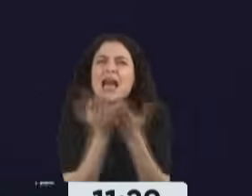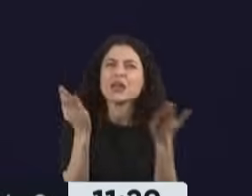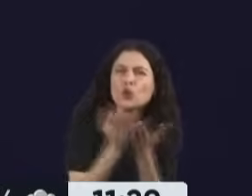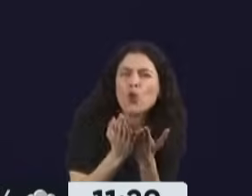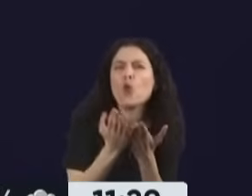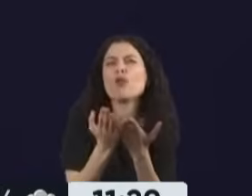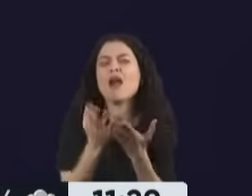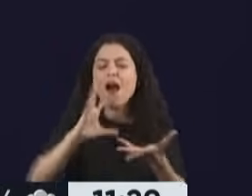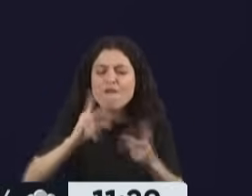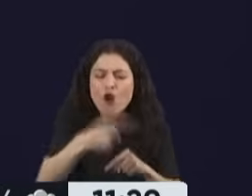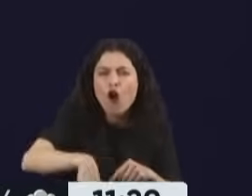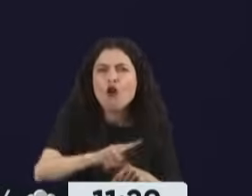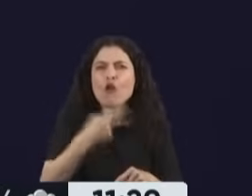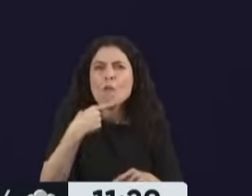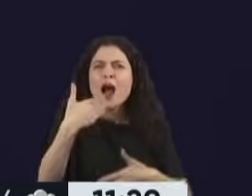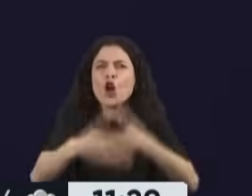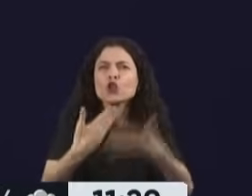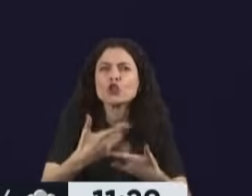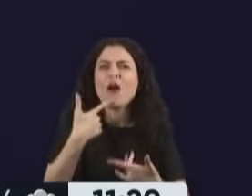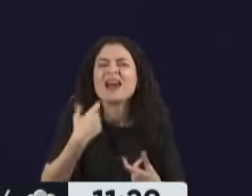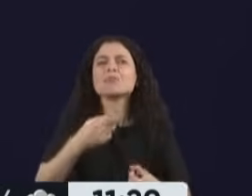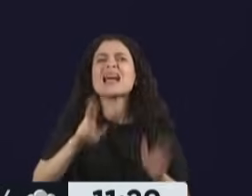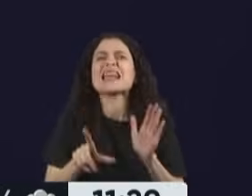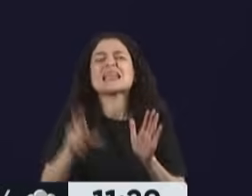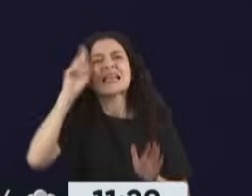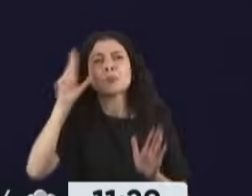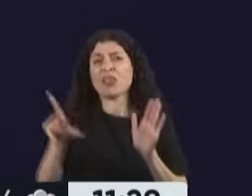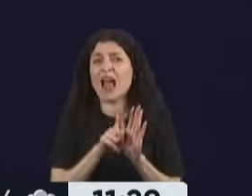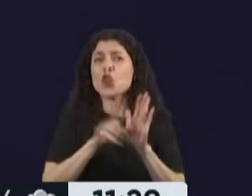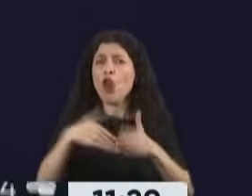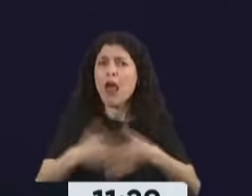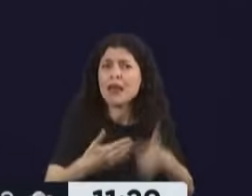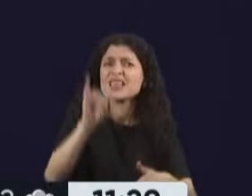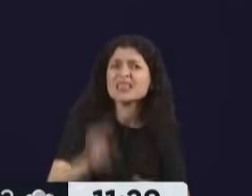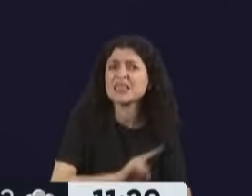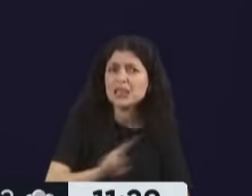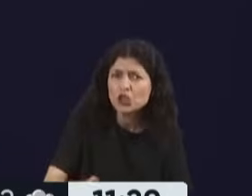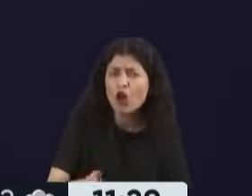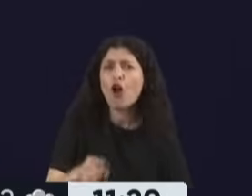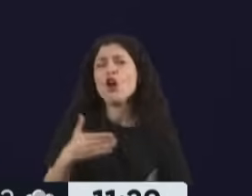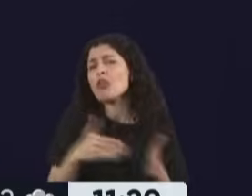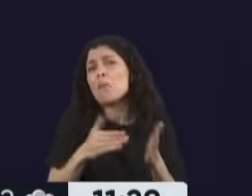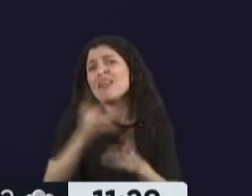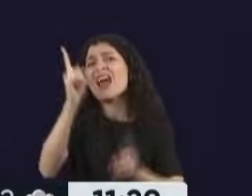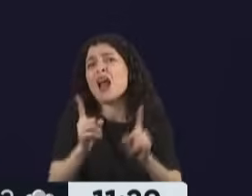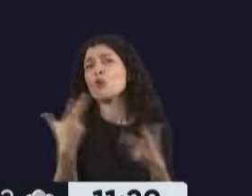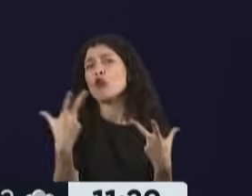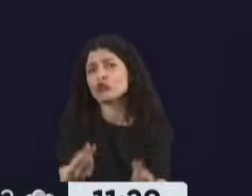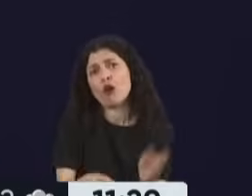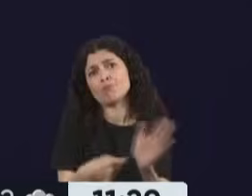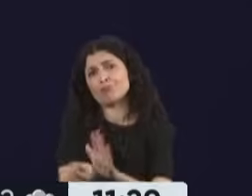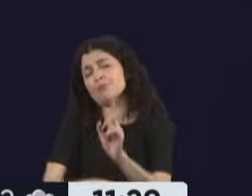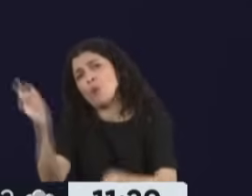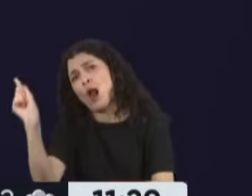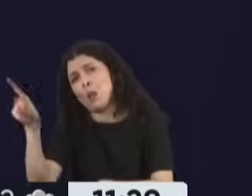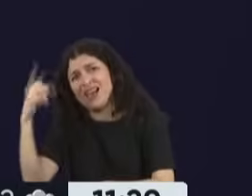legalidad, la factibilidad legal, digamos, y efectivamente si eso corresponde o no, y es, por supuesto, de manera individual en cada